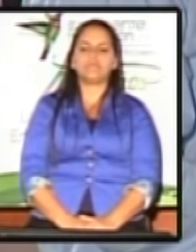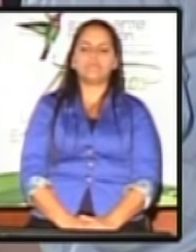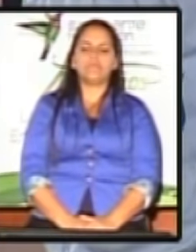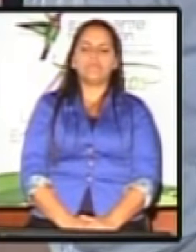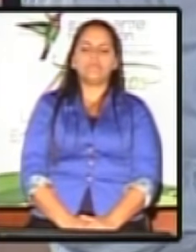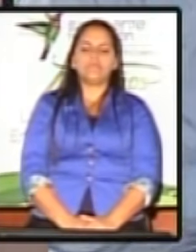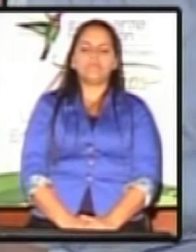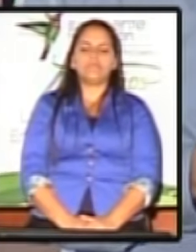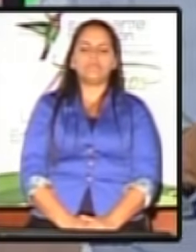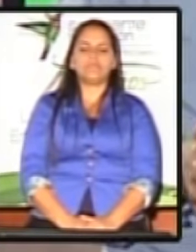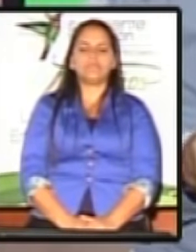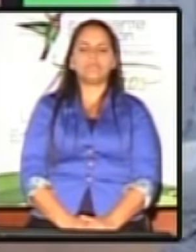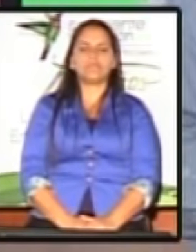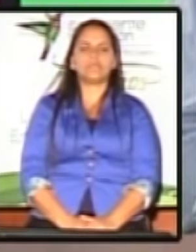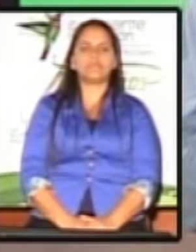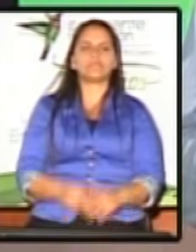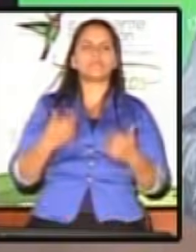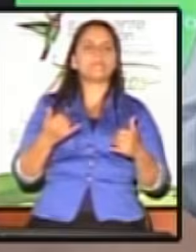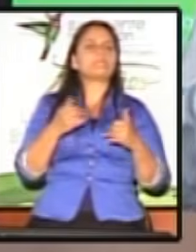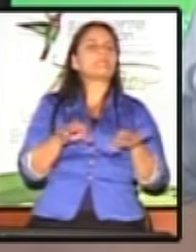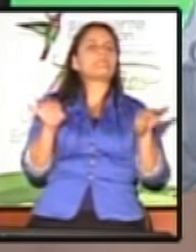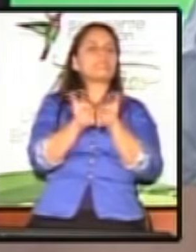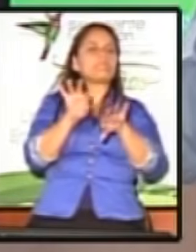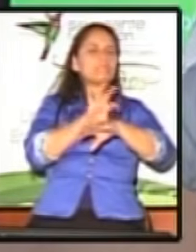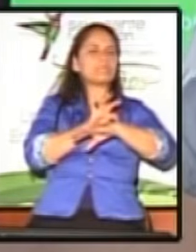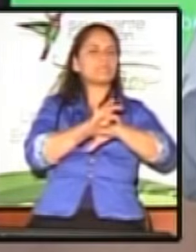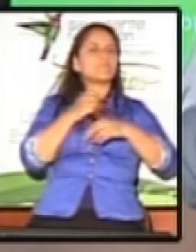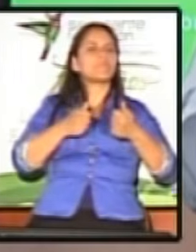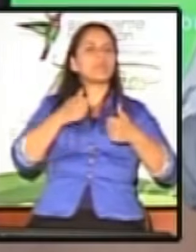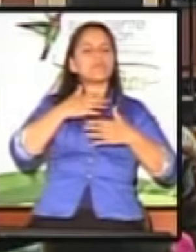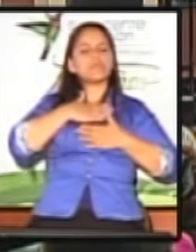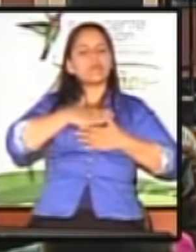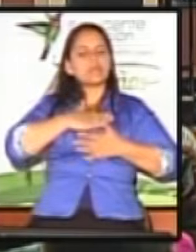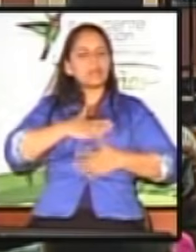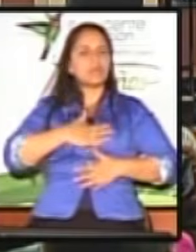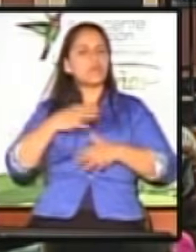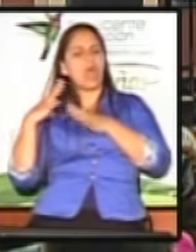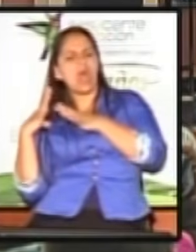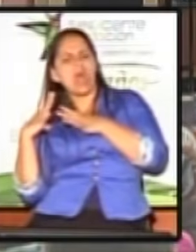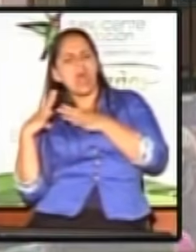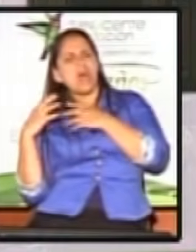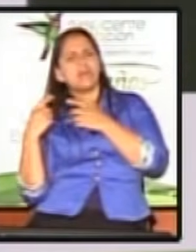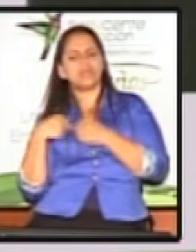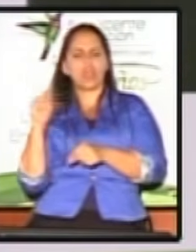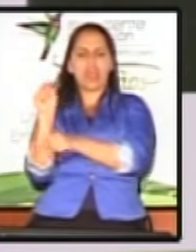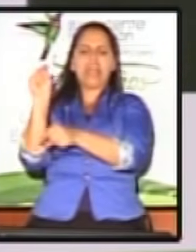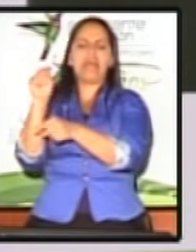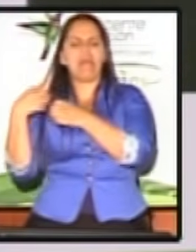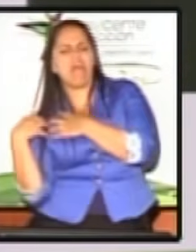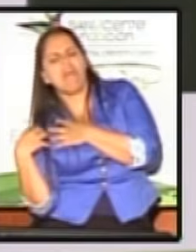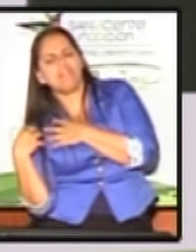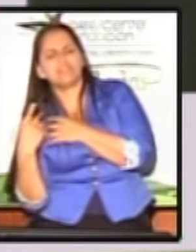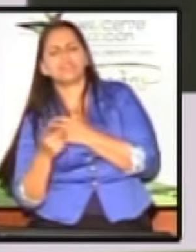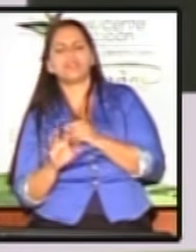la larga lo que necesitamos con nuestros pacientes es que estén livianos, no ponerle más cargas de las que quieren